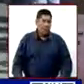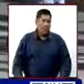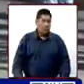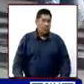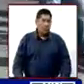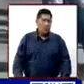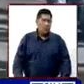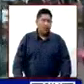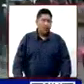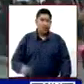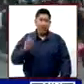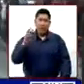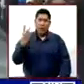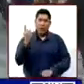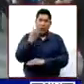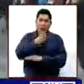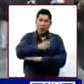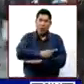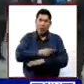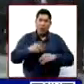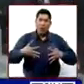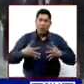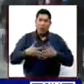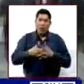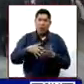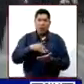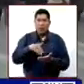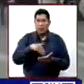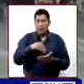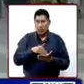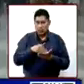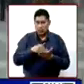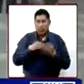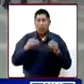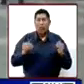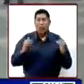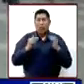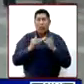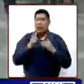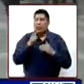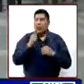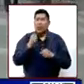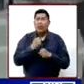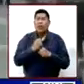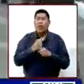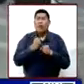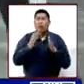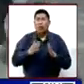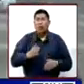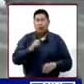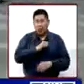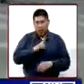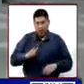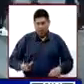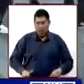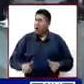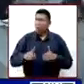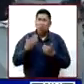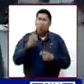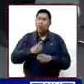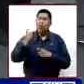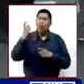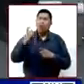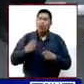casa segundo día de bloqueo en el centro paseño por parte de los trabajadores municipales Cuál fue la afectación a todos los ciudadanos en este